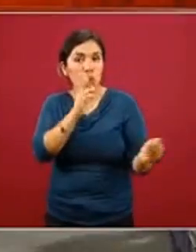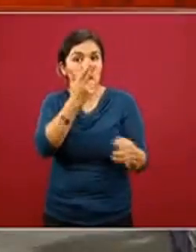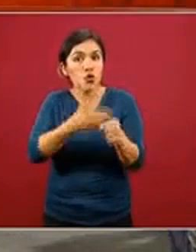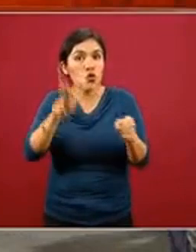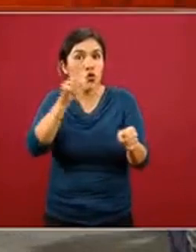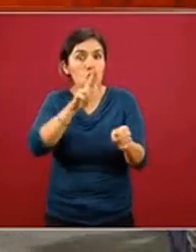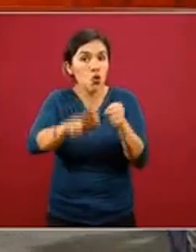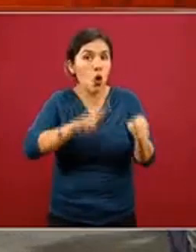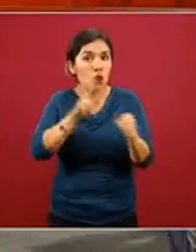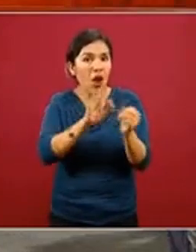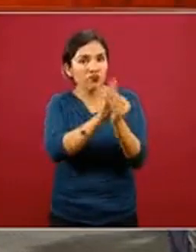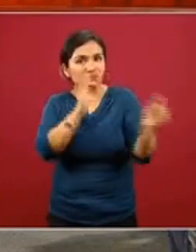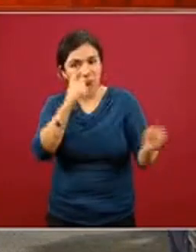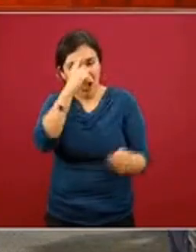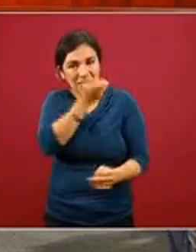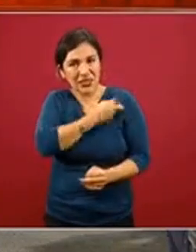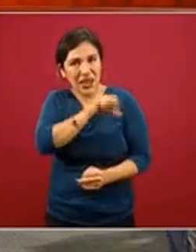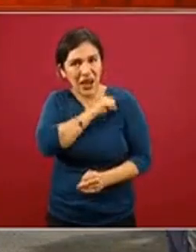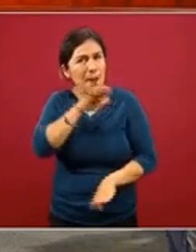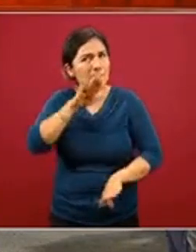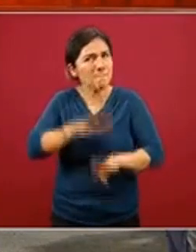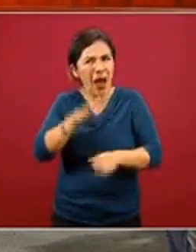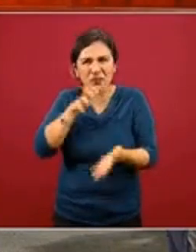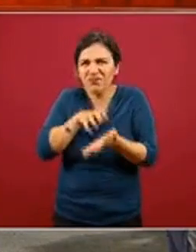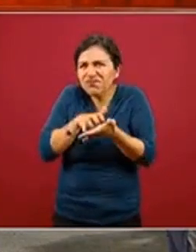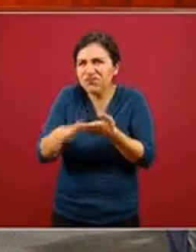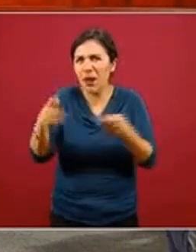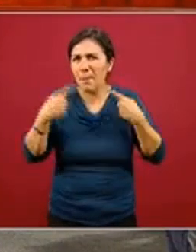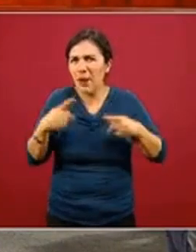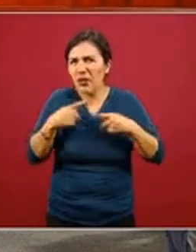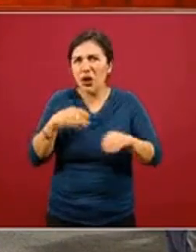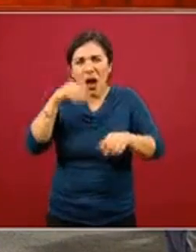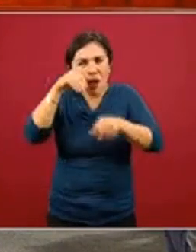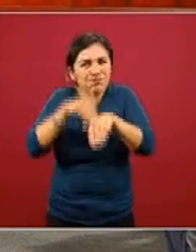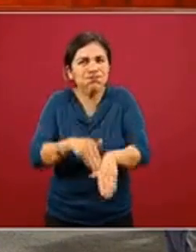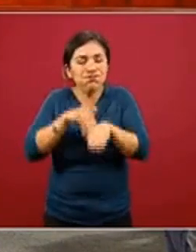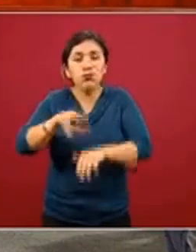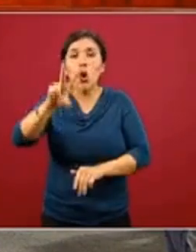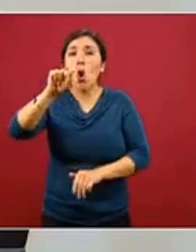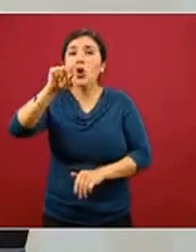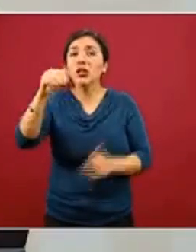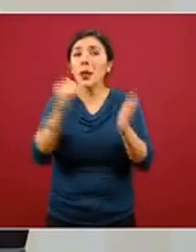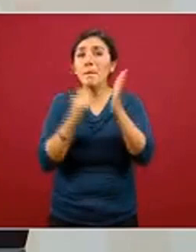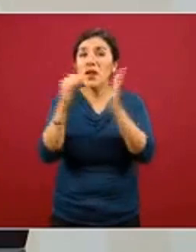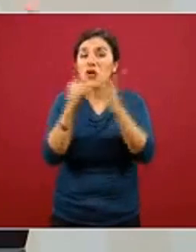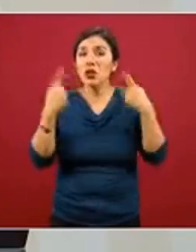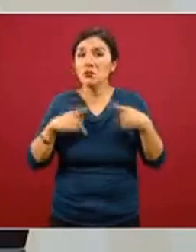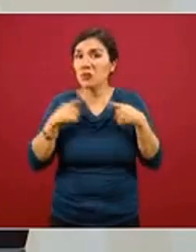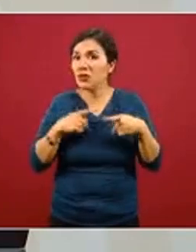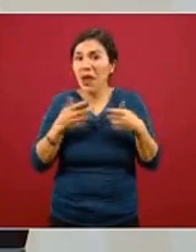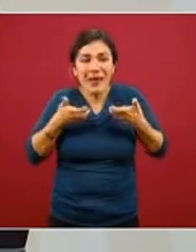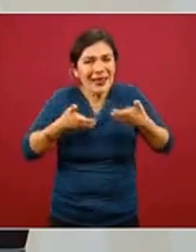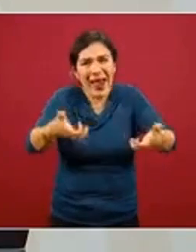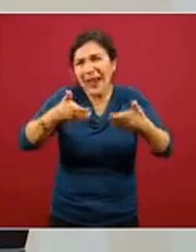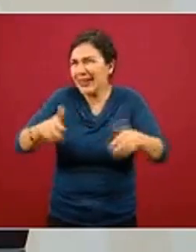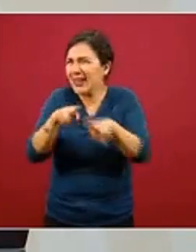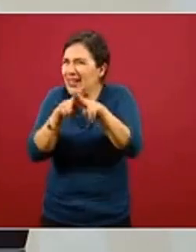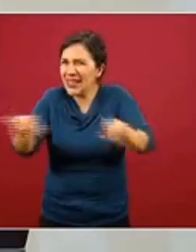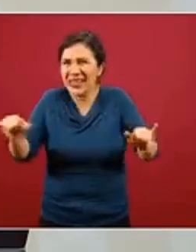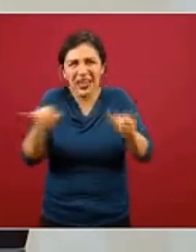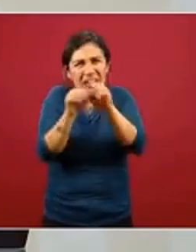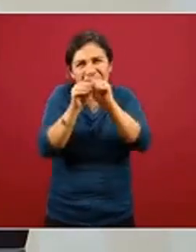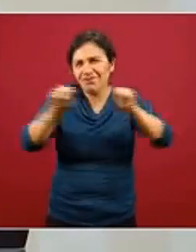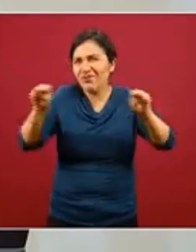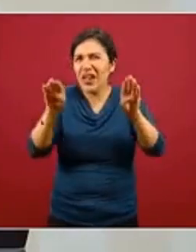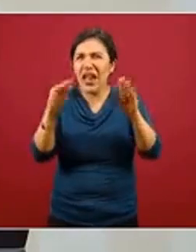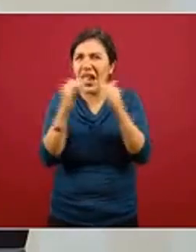de Sana Distancia, una intervención masiva de salud pública que lleva a que 80 millones de personas salgan de la circulación